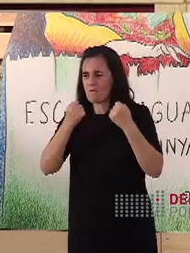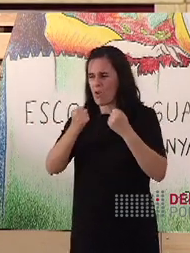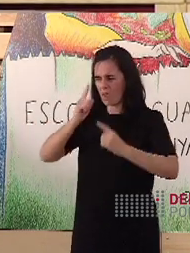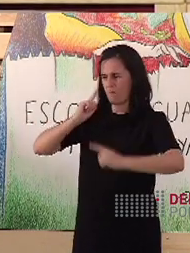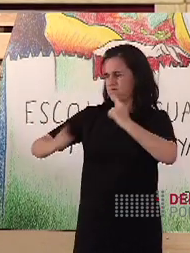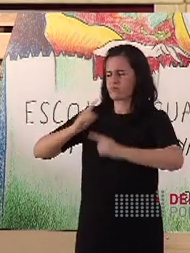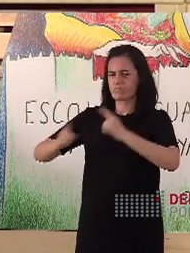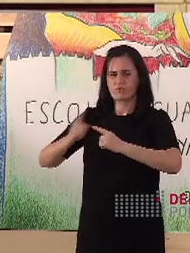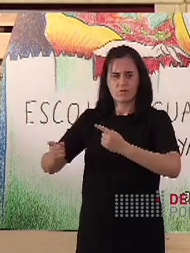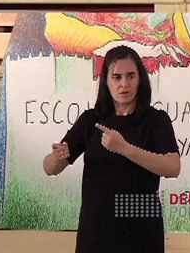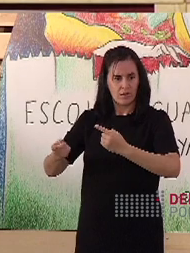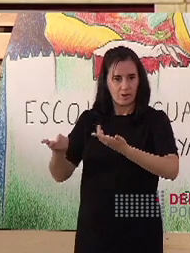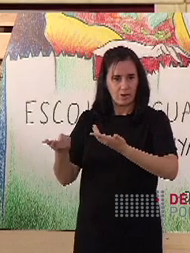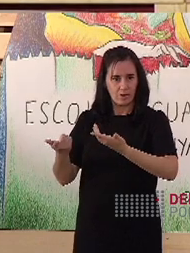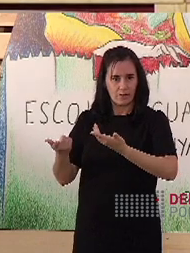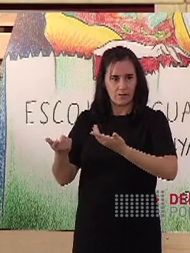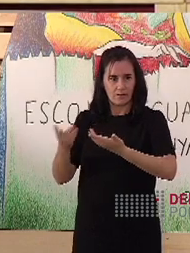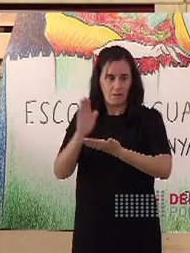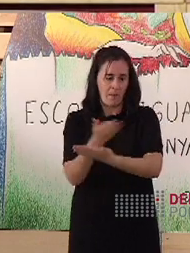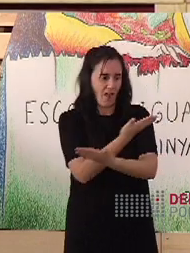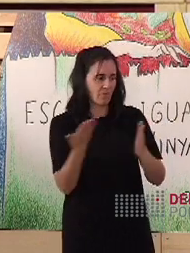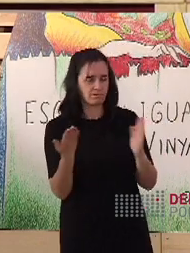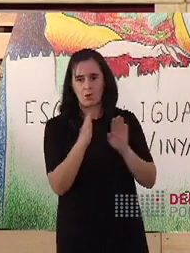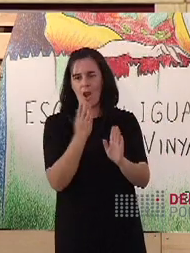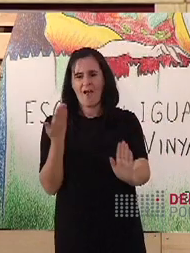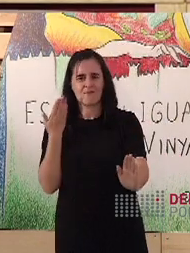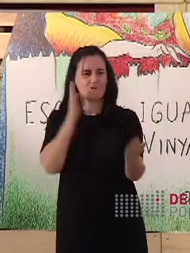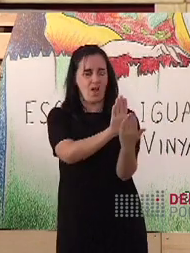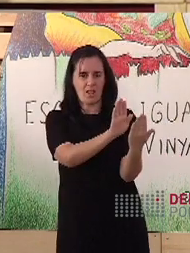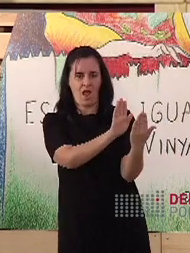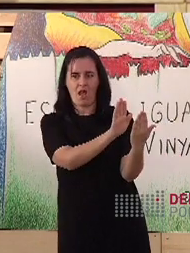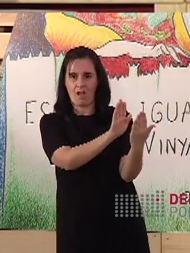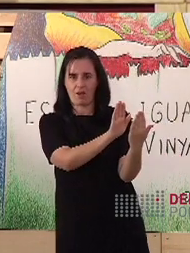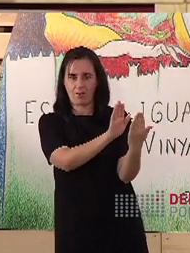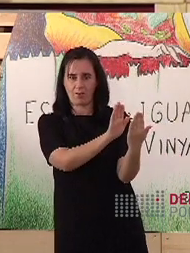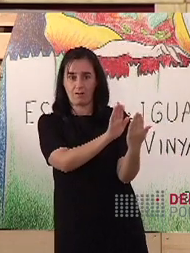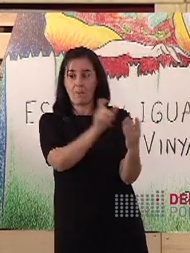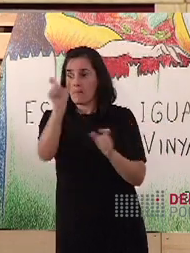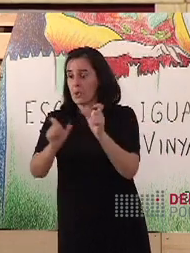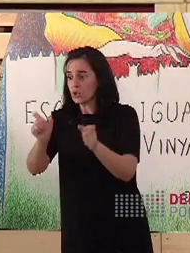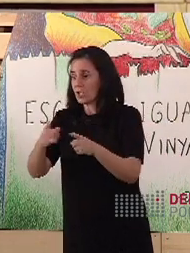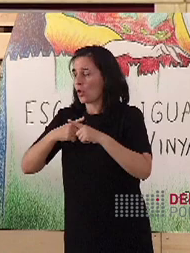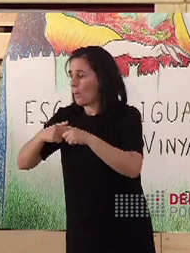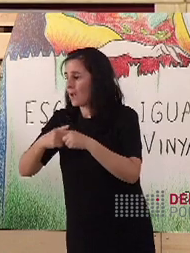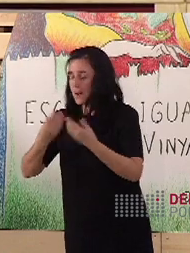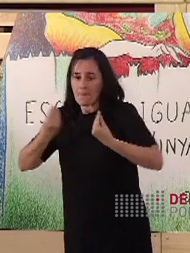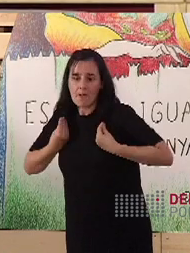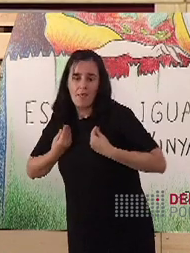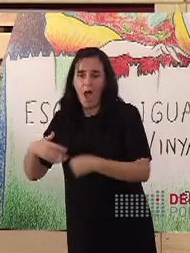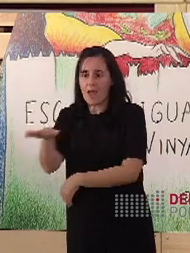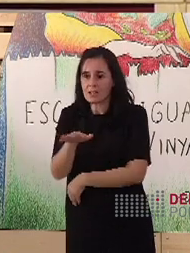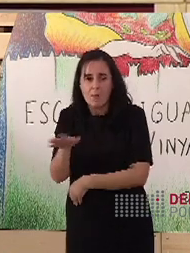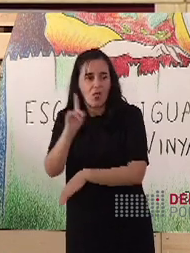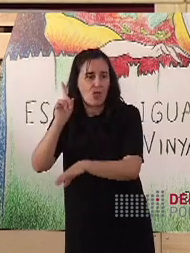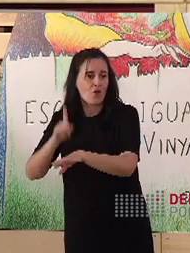pola forza, frente a outra metade, das persoas que comparten contigo a vida, o espacio e o